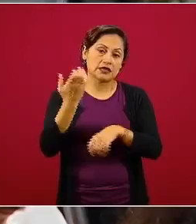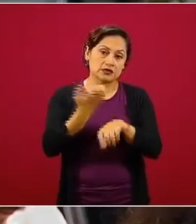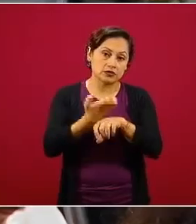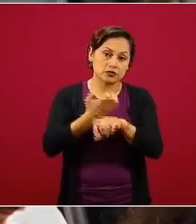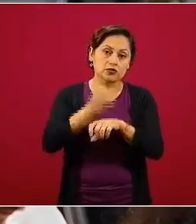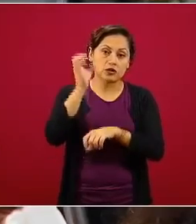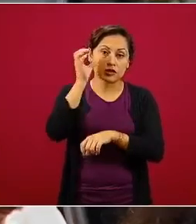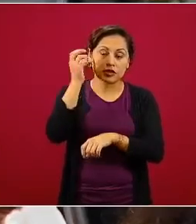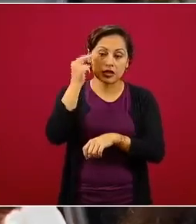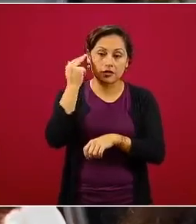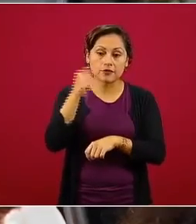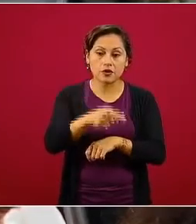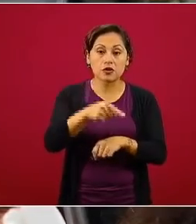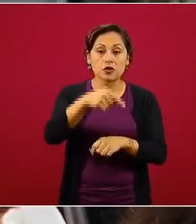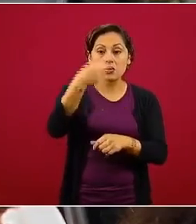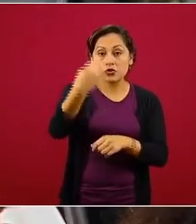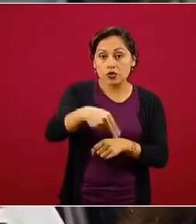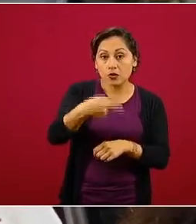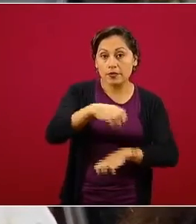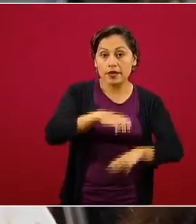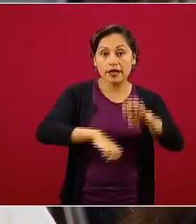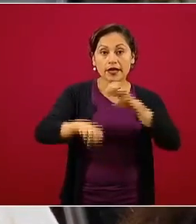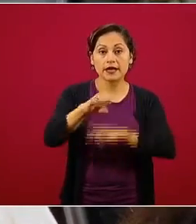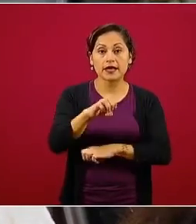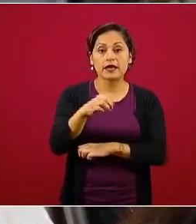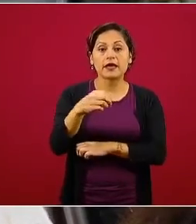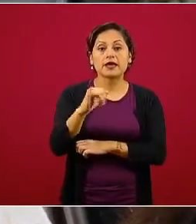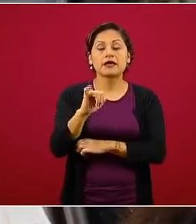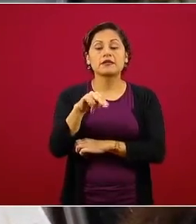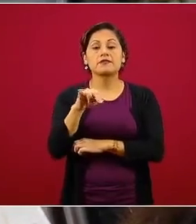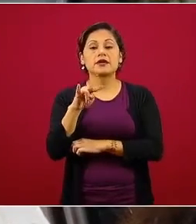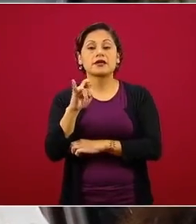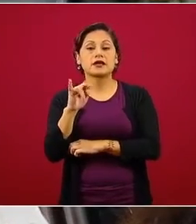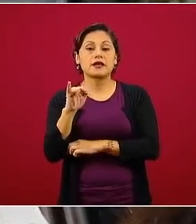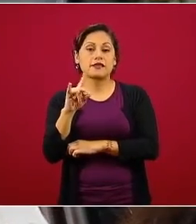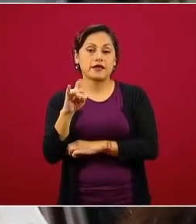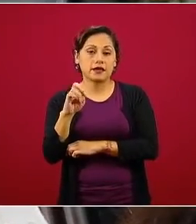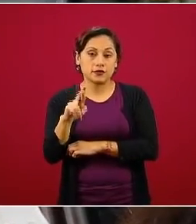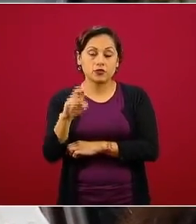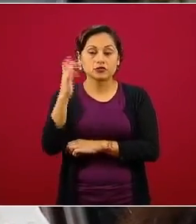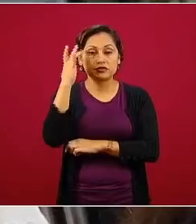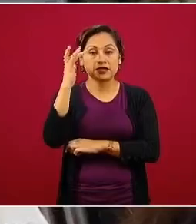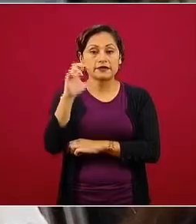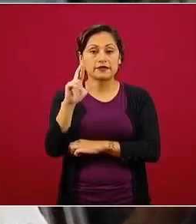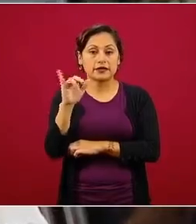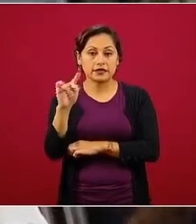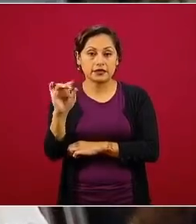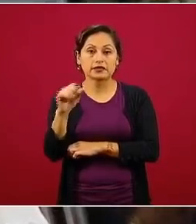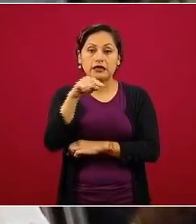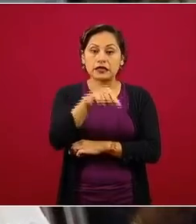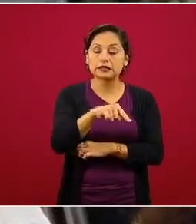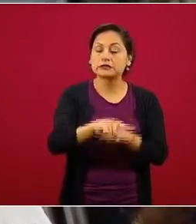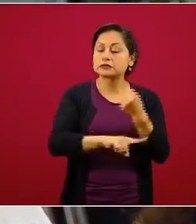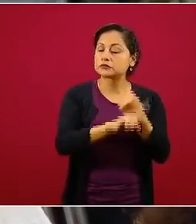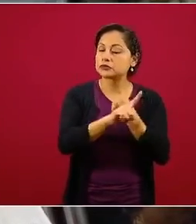Invernadero Santa Rita y tienen actualmente una problemática muy fuerte. Ahí, sobre todo es un tema